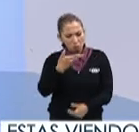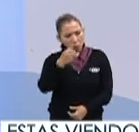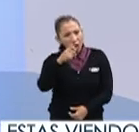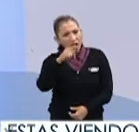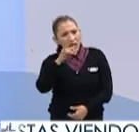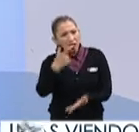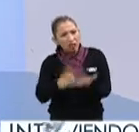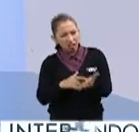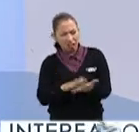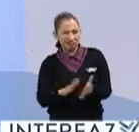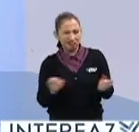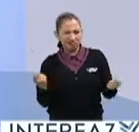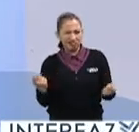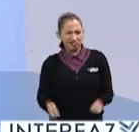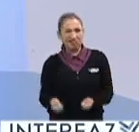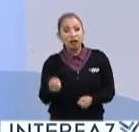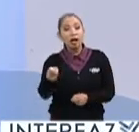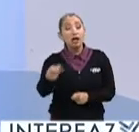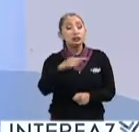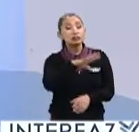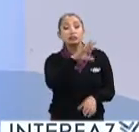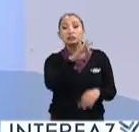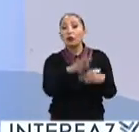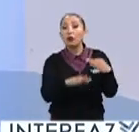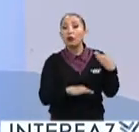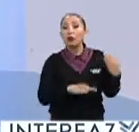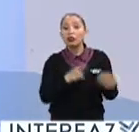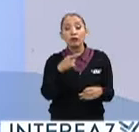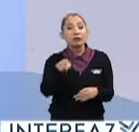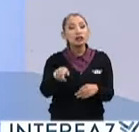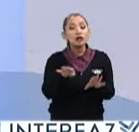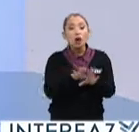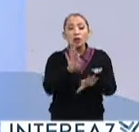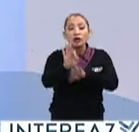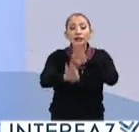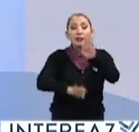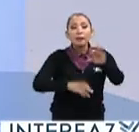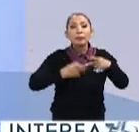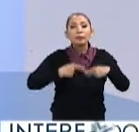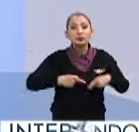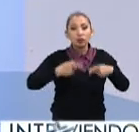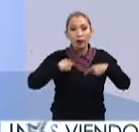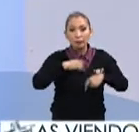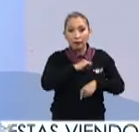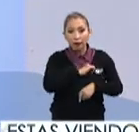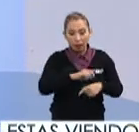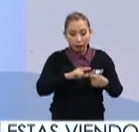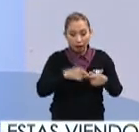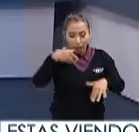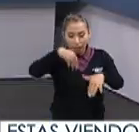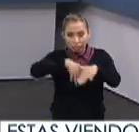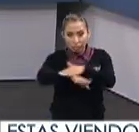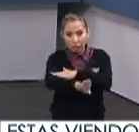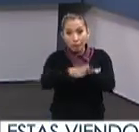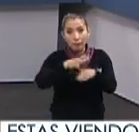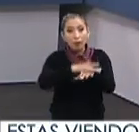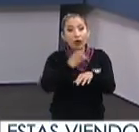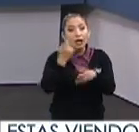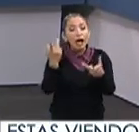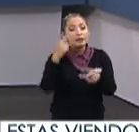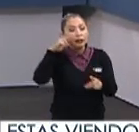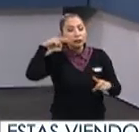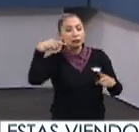dentro de las prisiones? Tiene que ver con absolutamente todo, desde cómo se trata al prisionero, desde que entra, porque manejan